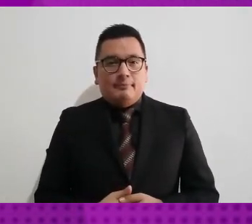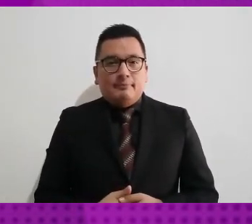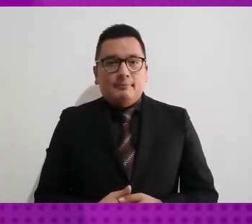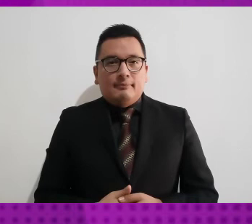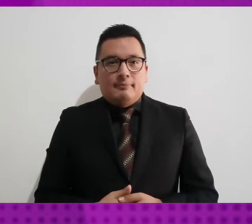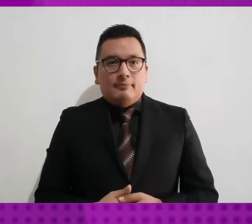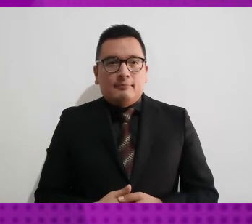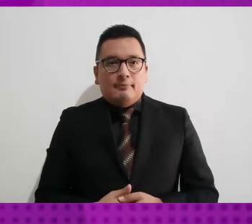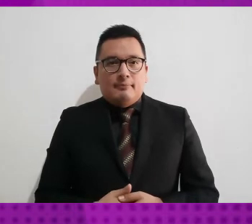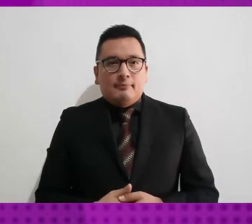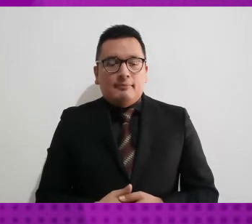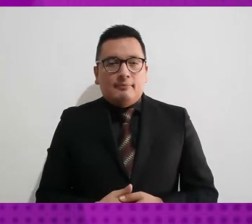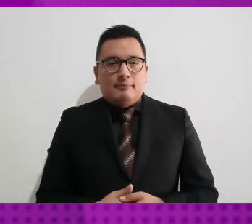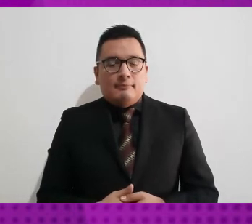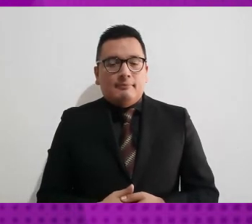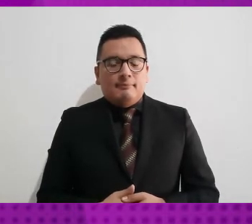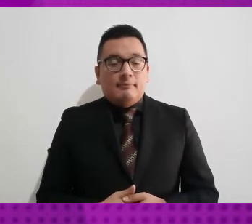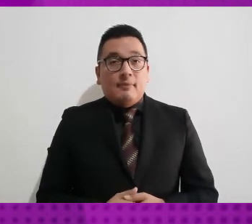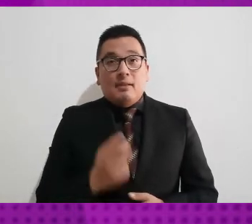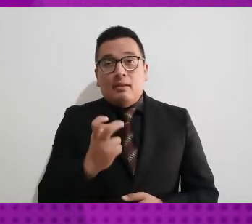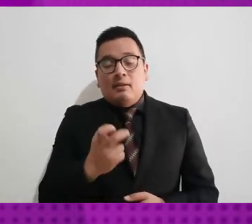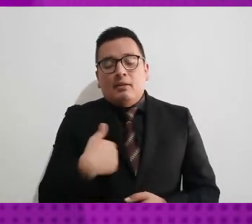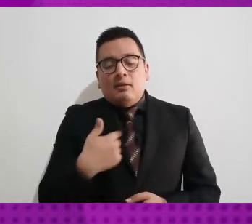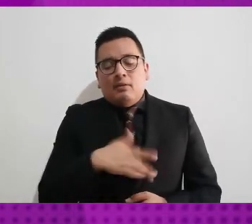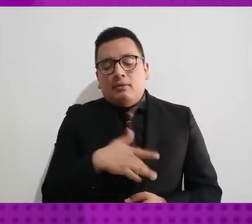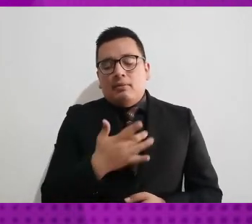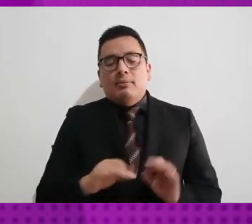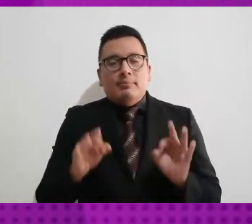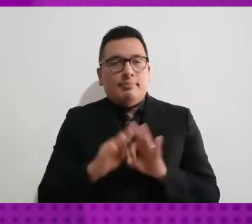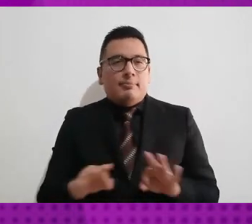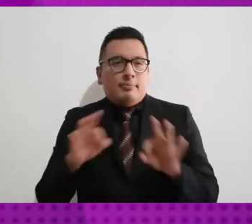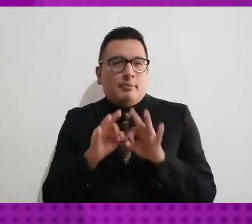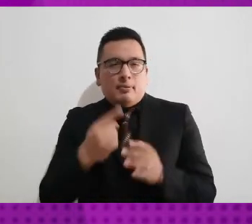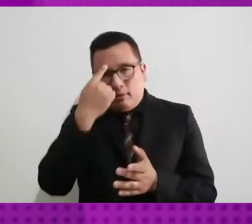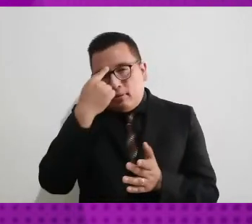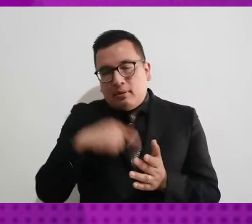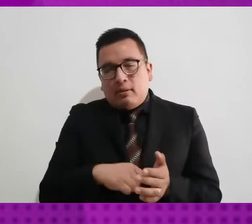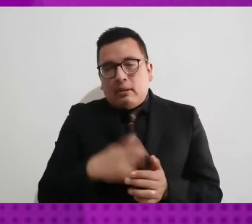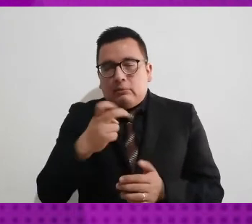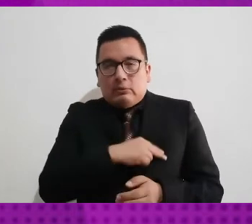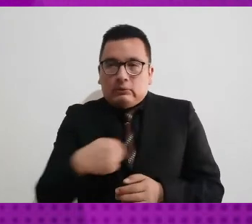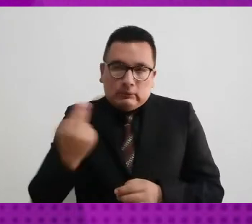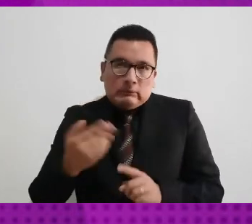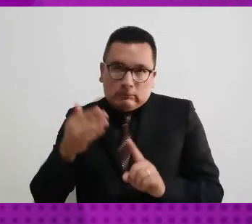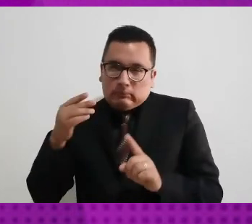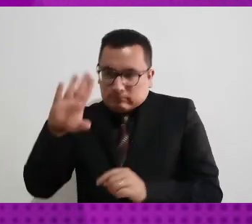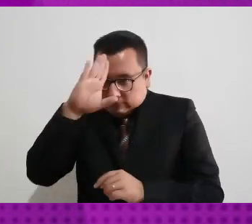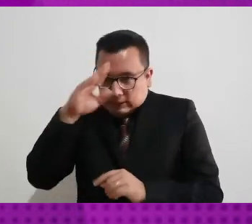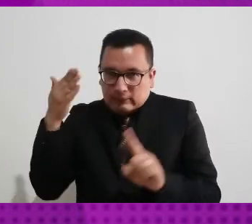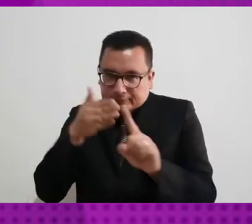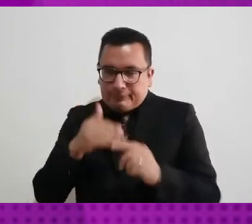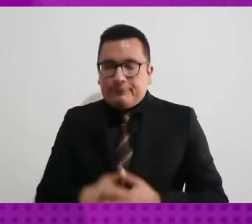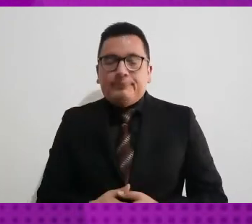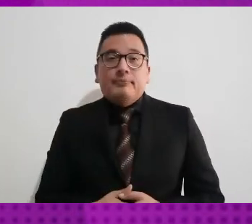Y aquí quiero abordar algo, Gaby, que me parece muy importante y que creo que tendría que ser el gran tema. No